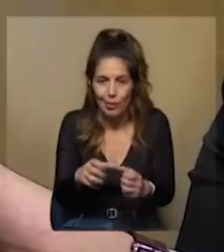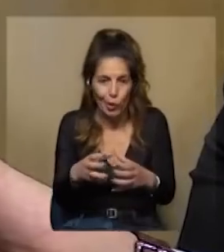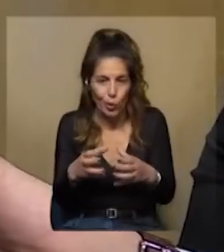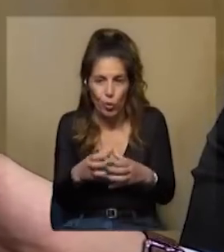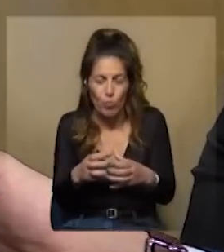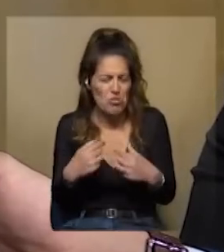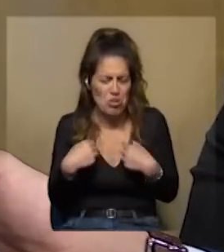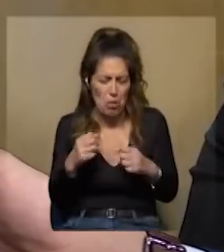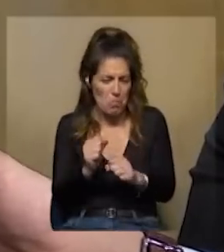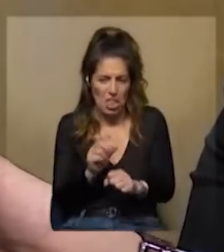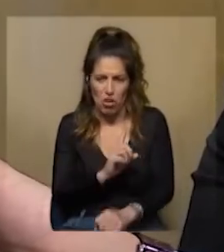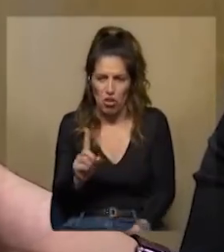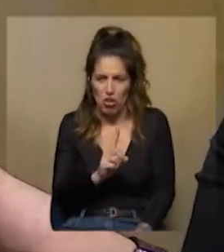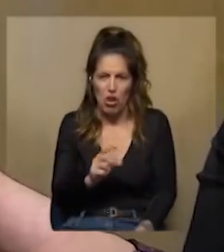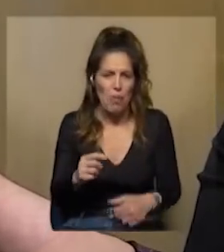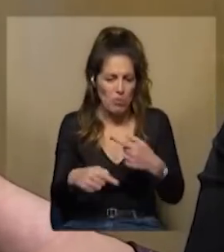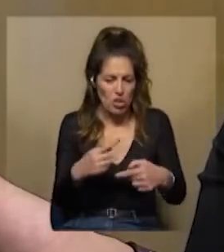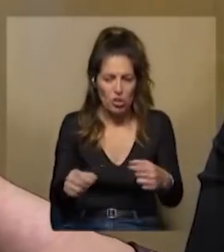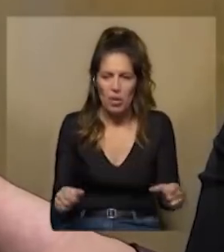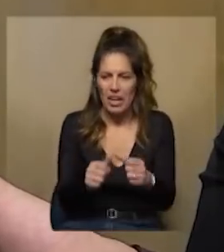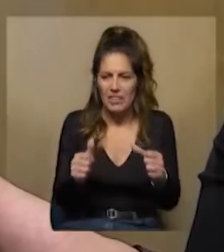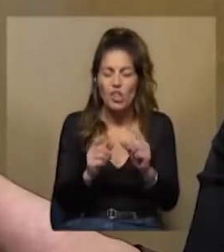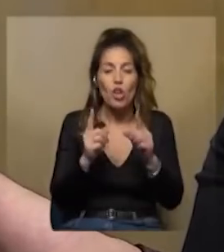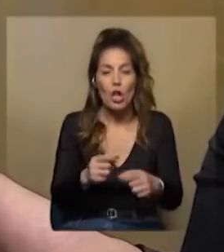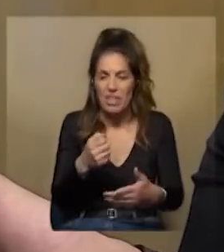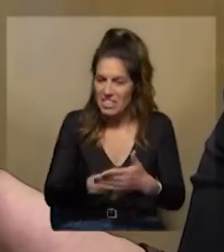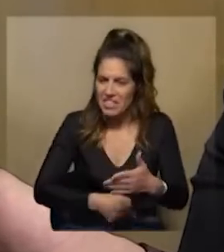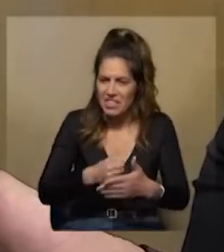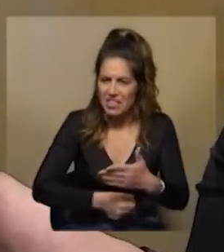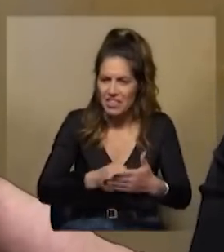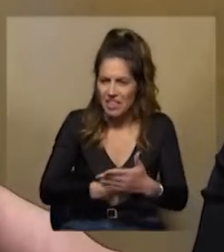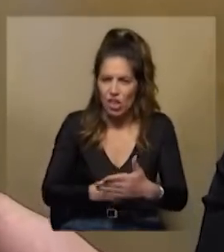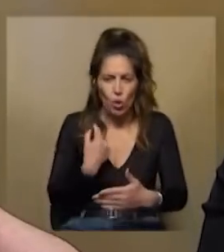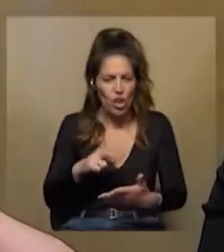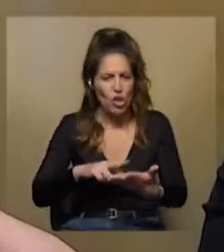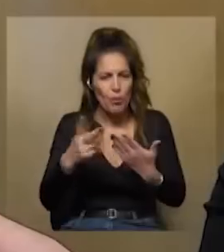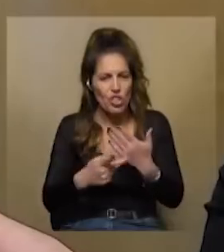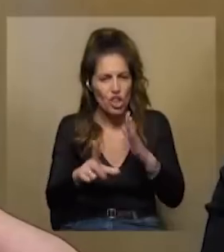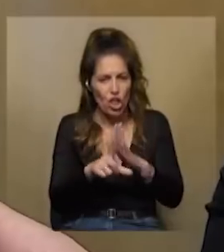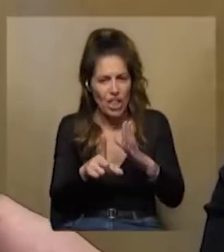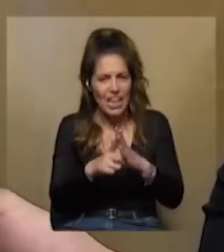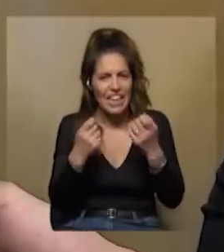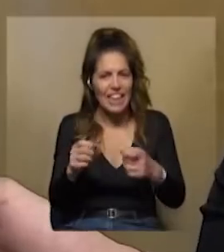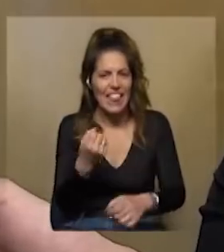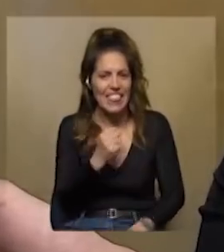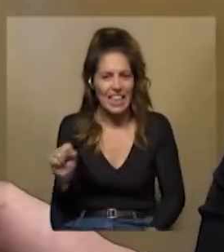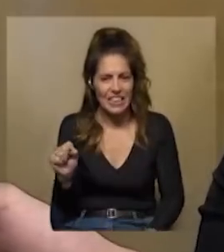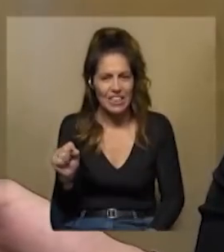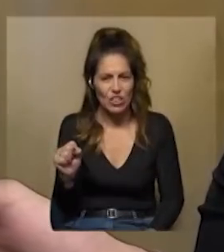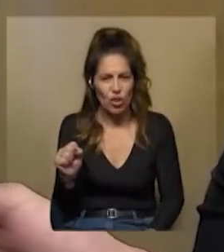nosotros no le tenemos temor y vamos a seguir actuando como vamos a seguir insistiendo con nuestro proyecto de ley que establece el delito de